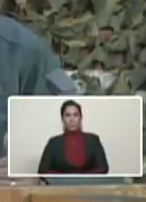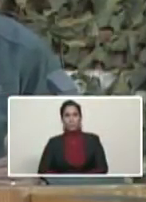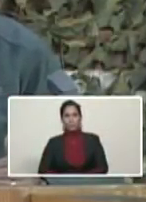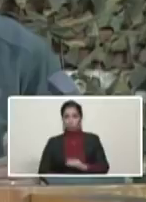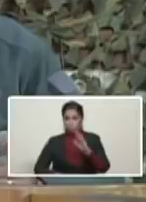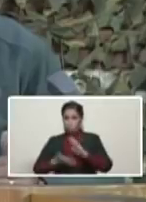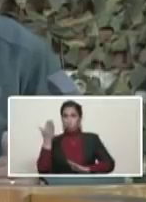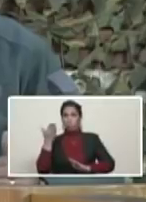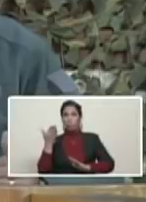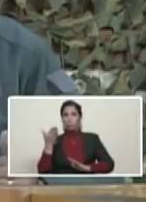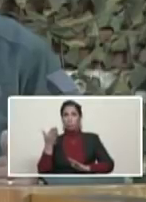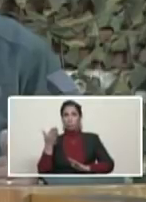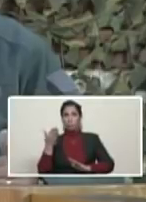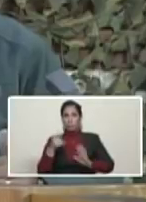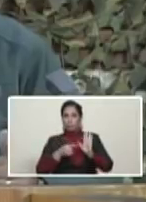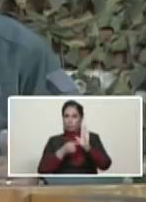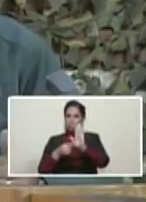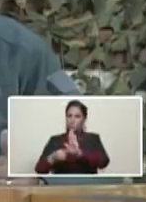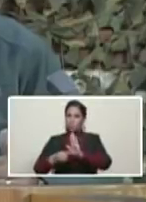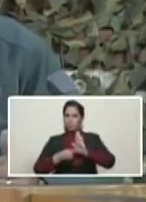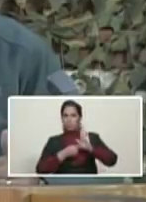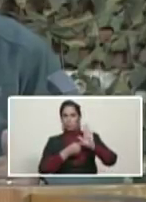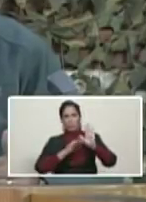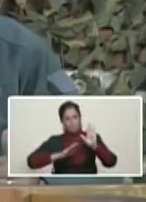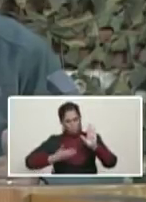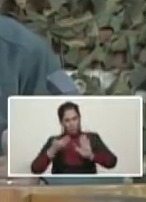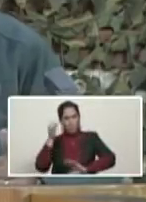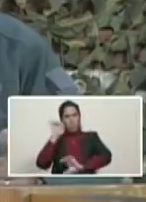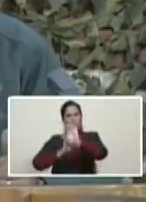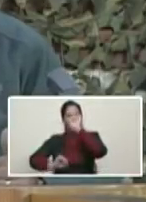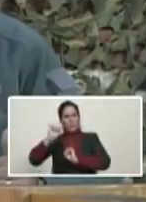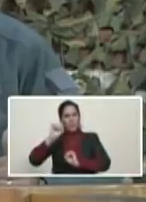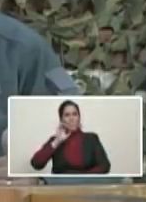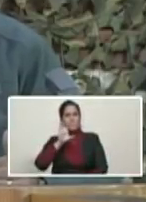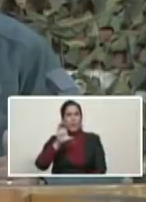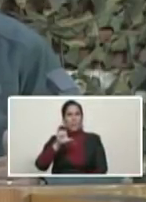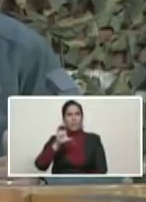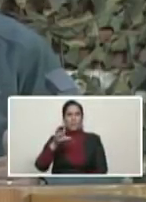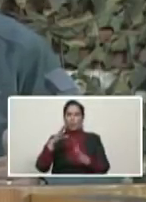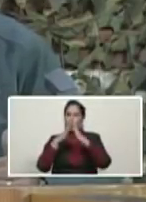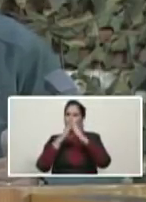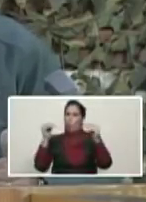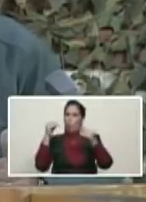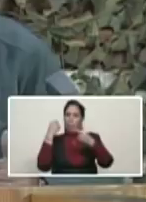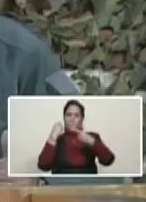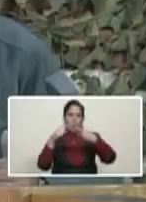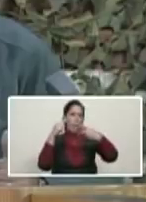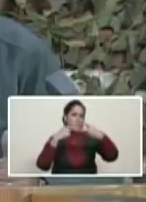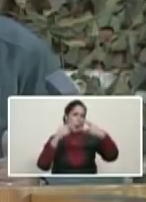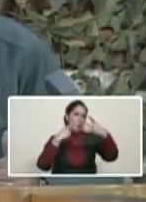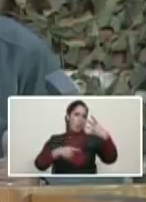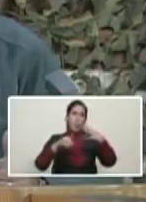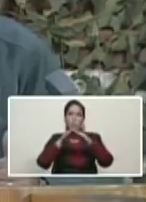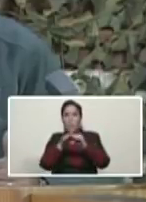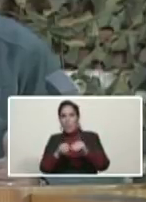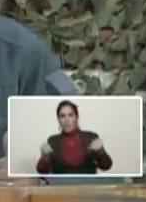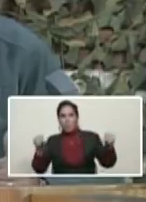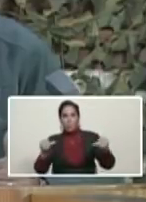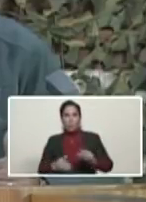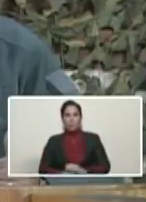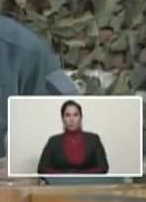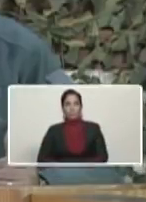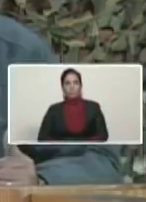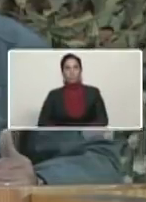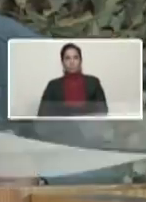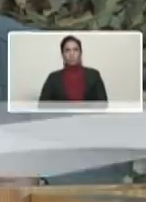vayamos mostrando que podemos defender al país en todas sus partes territoriales